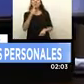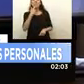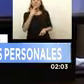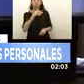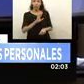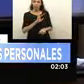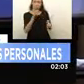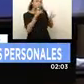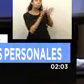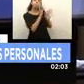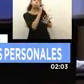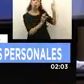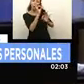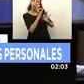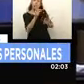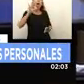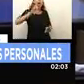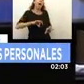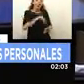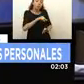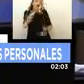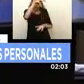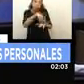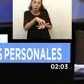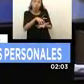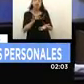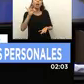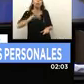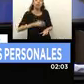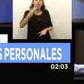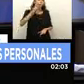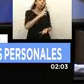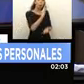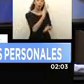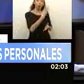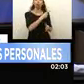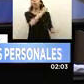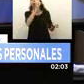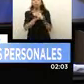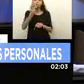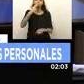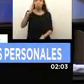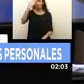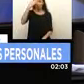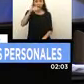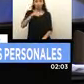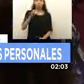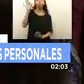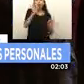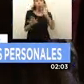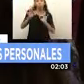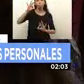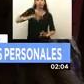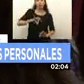promedio de ganancias de la empresa de rentabilidad del 2004 al 2015 fue